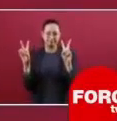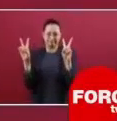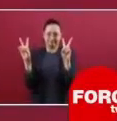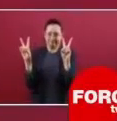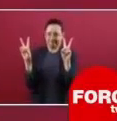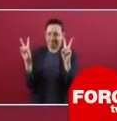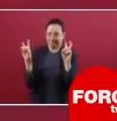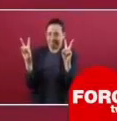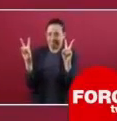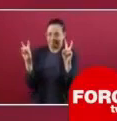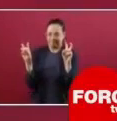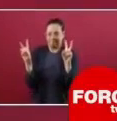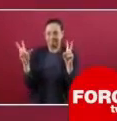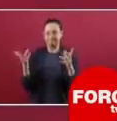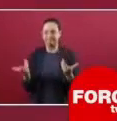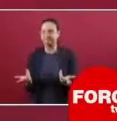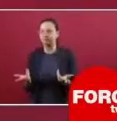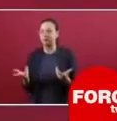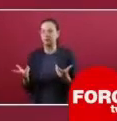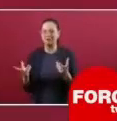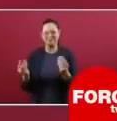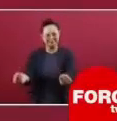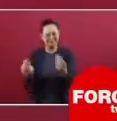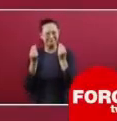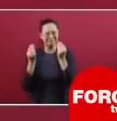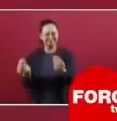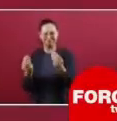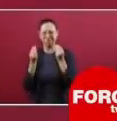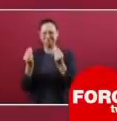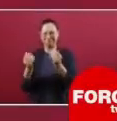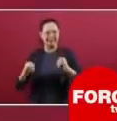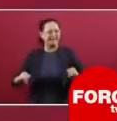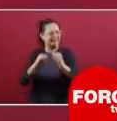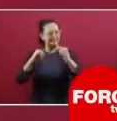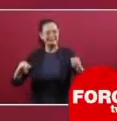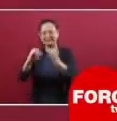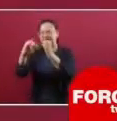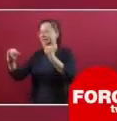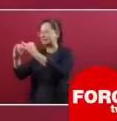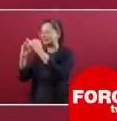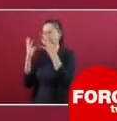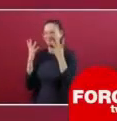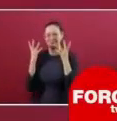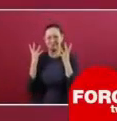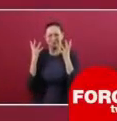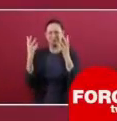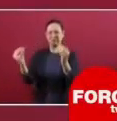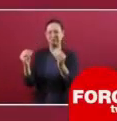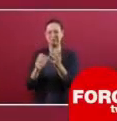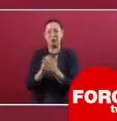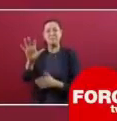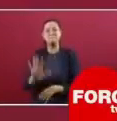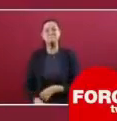independientes, toda una constelación de organismos